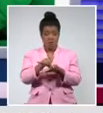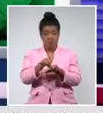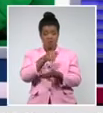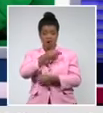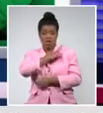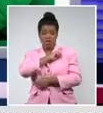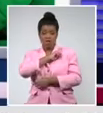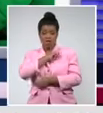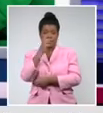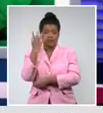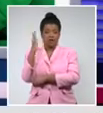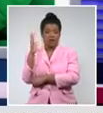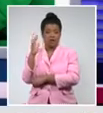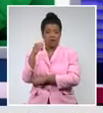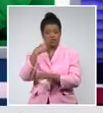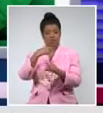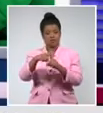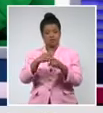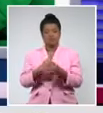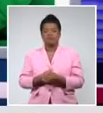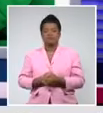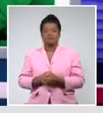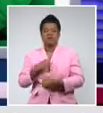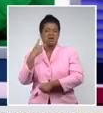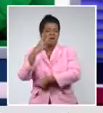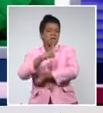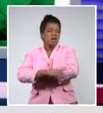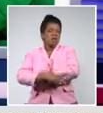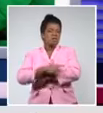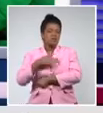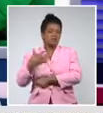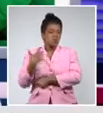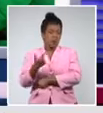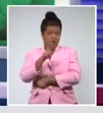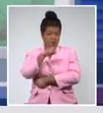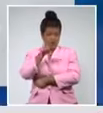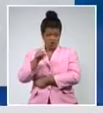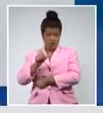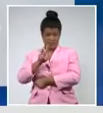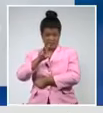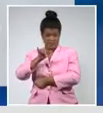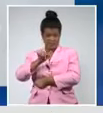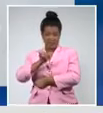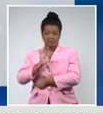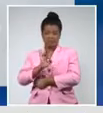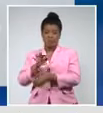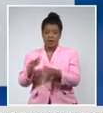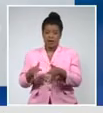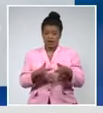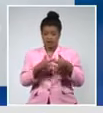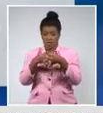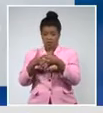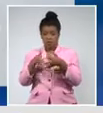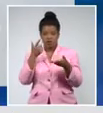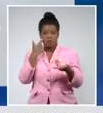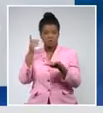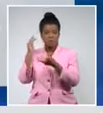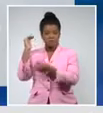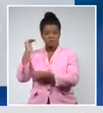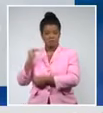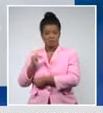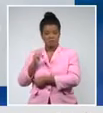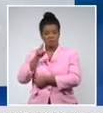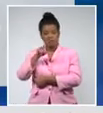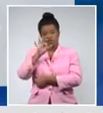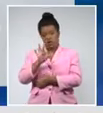ayer. Por países de procedencia, de Estados Unidos 18, de España y de